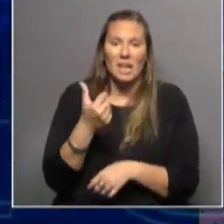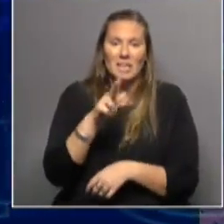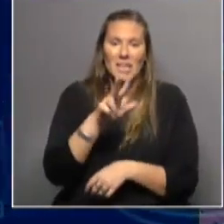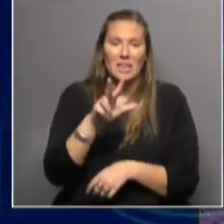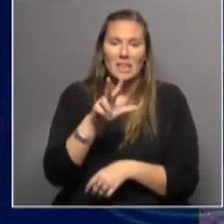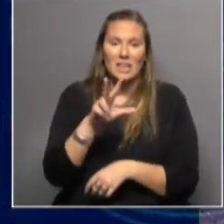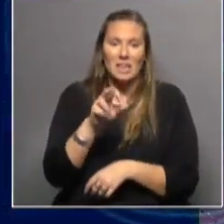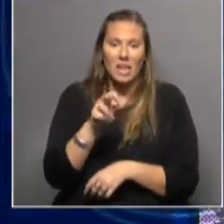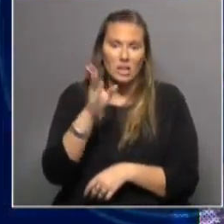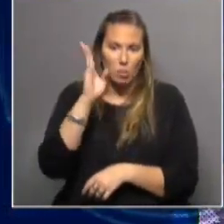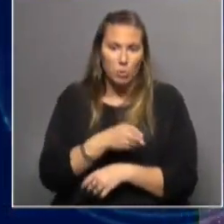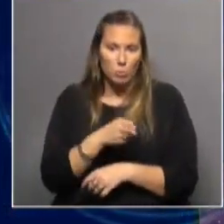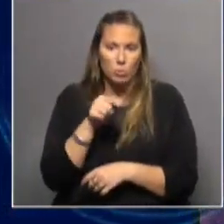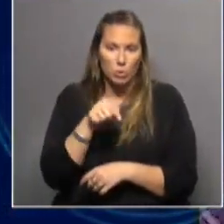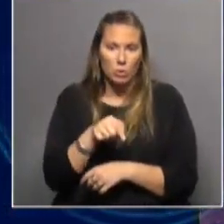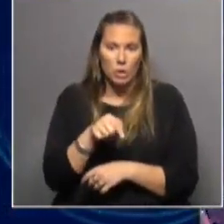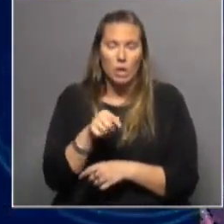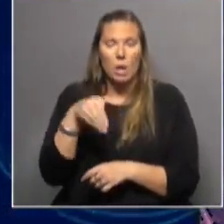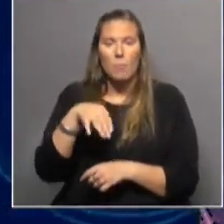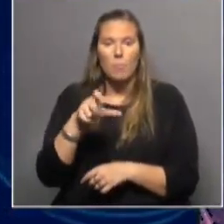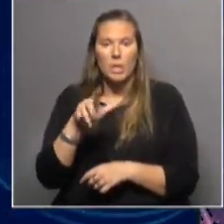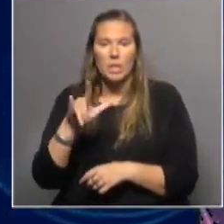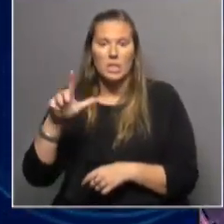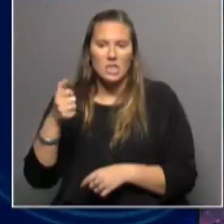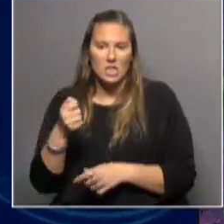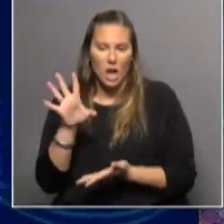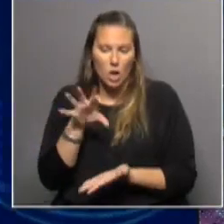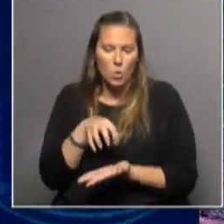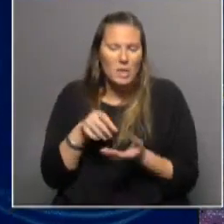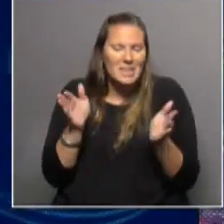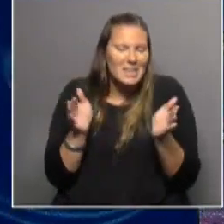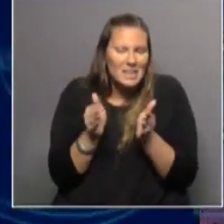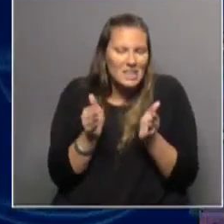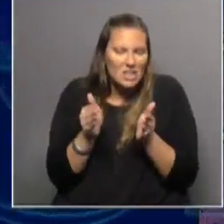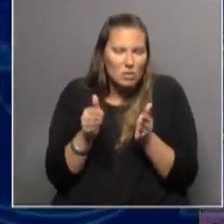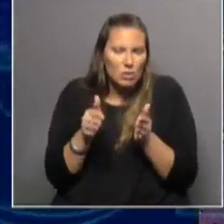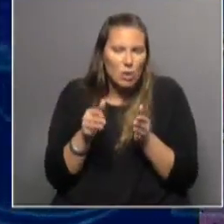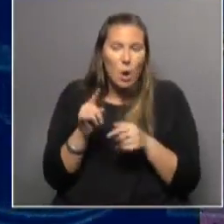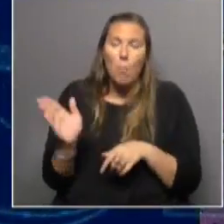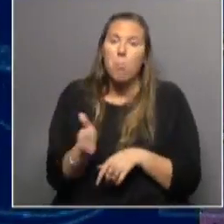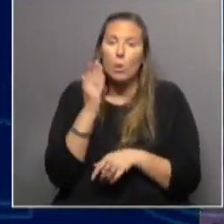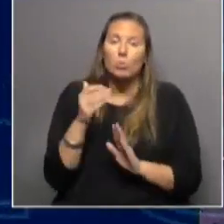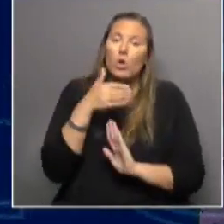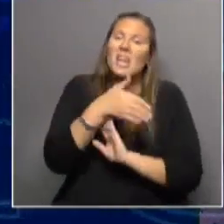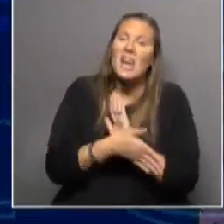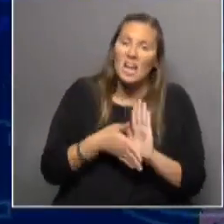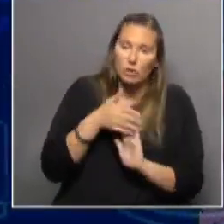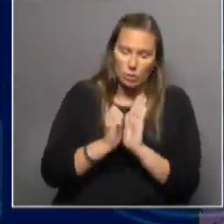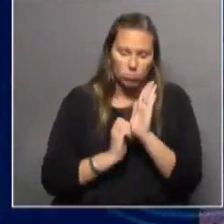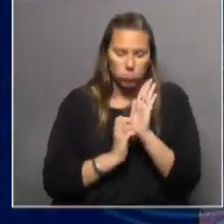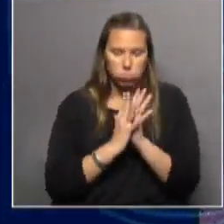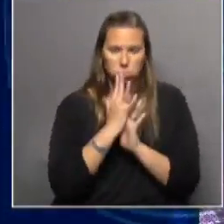% de la producción nacional sale de Melilla de ese pequeño espacio que lo tenemos nacional exactamente